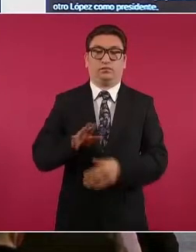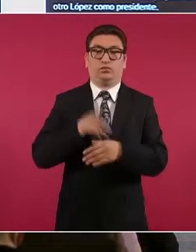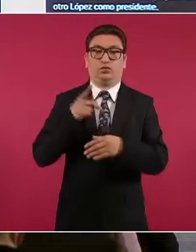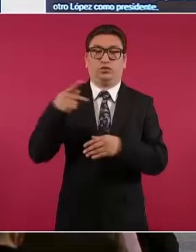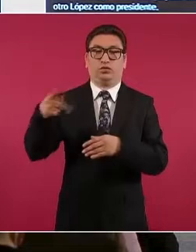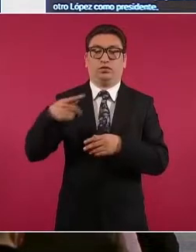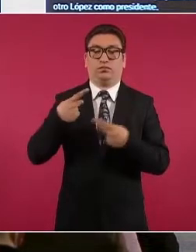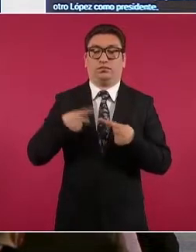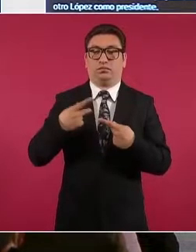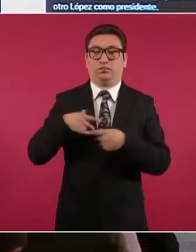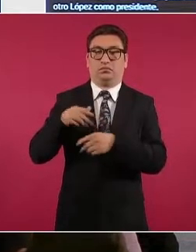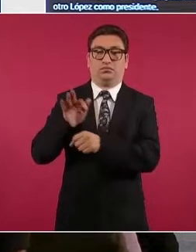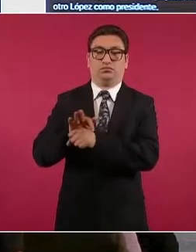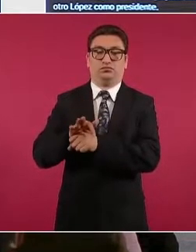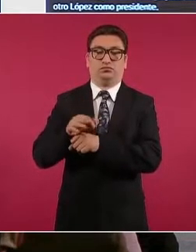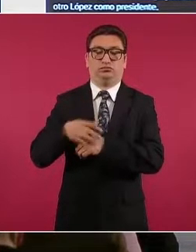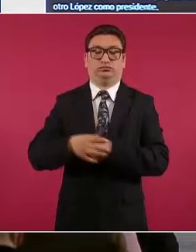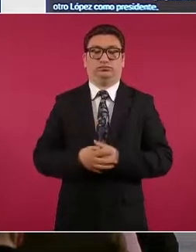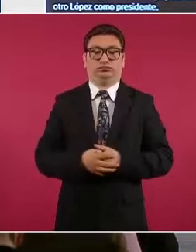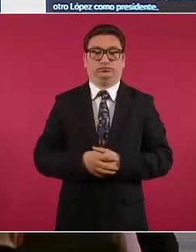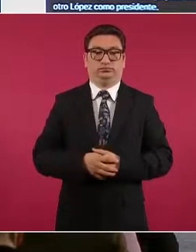progenie.